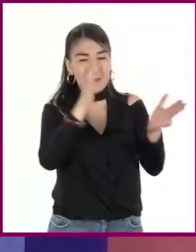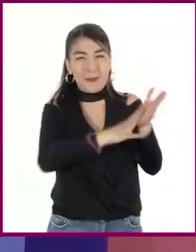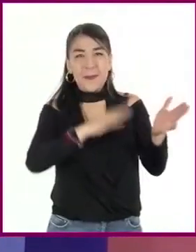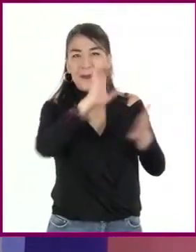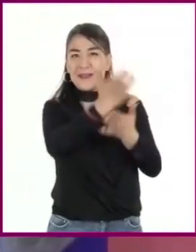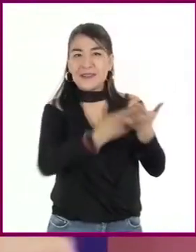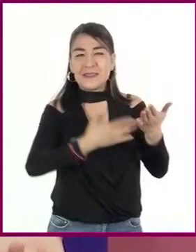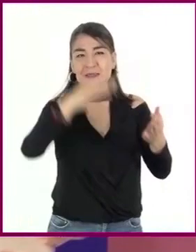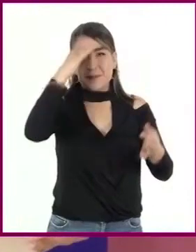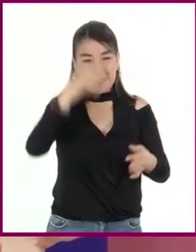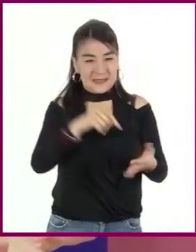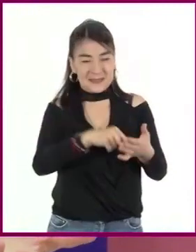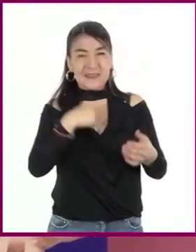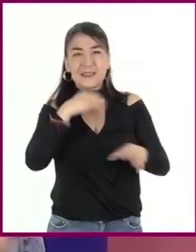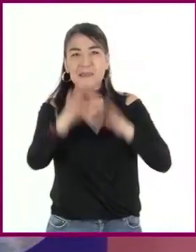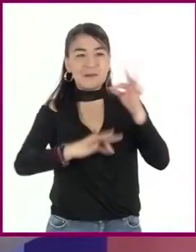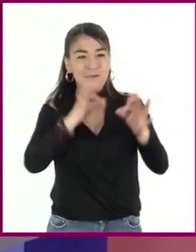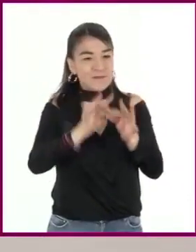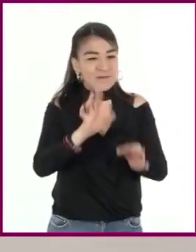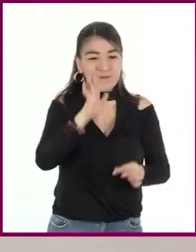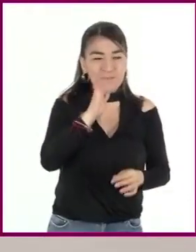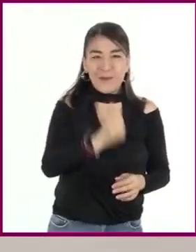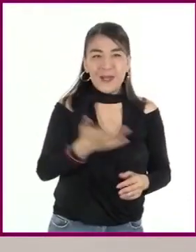con algo que no podemos cumplir.